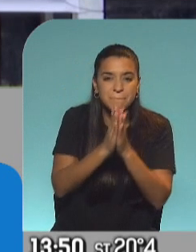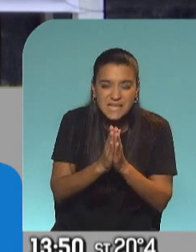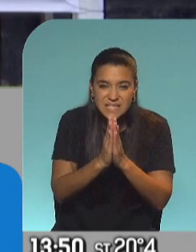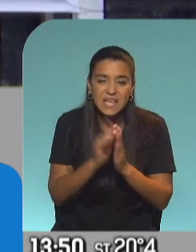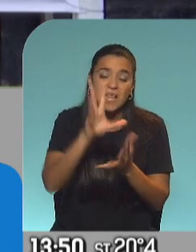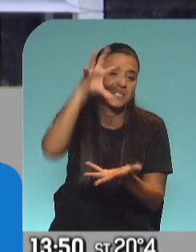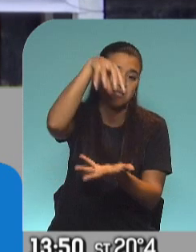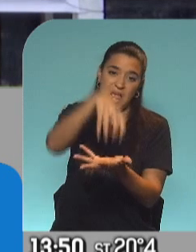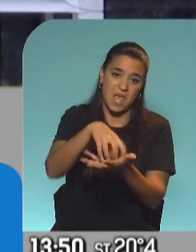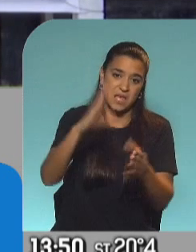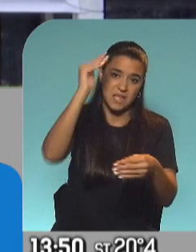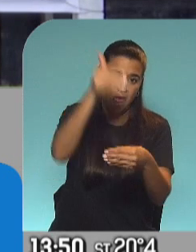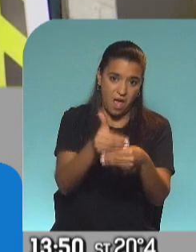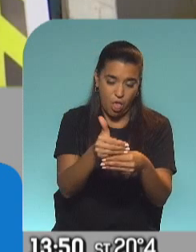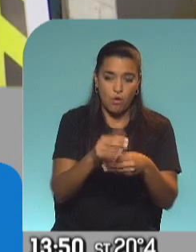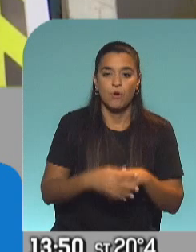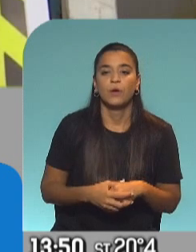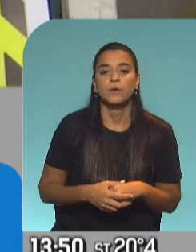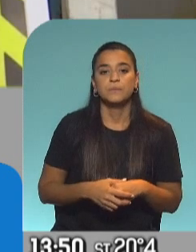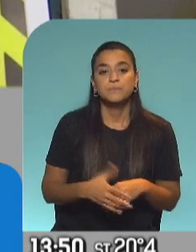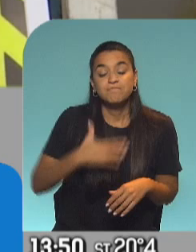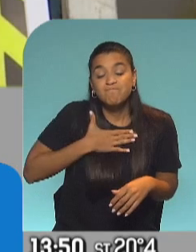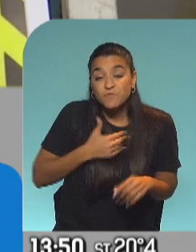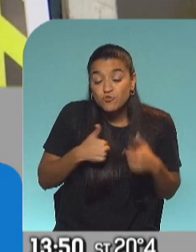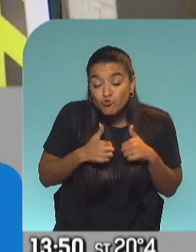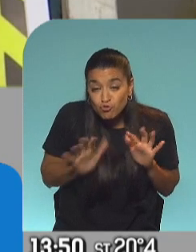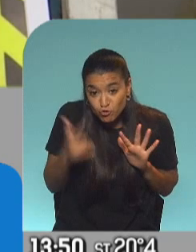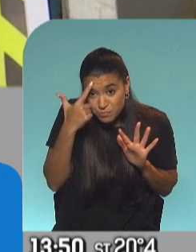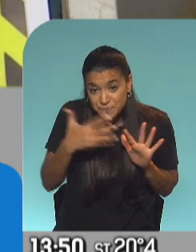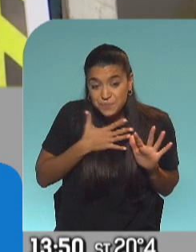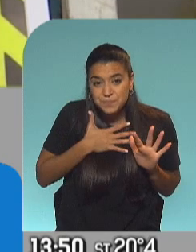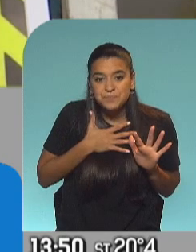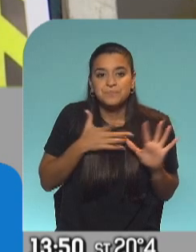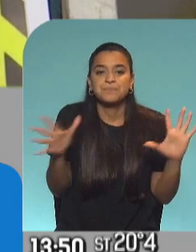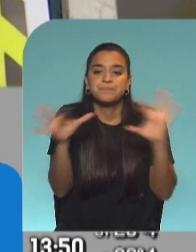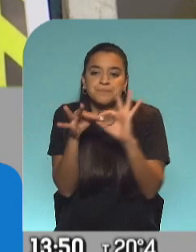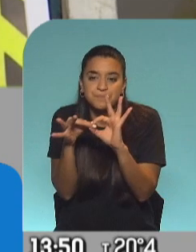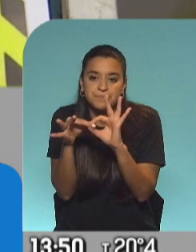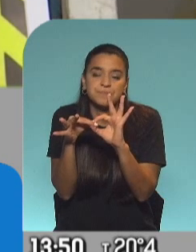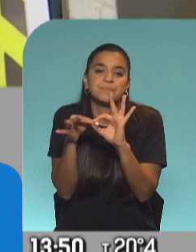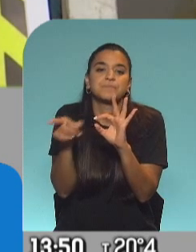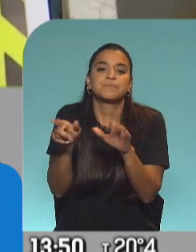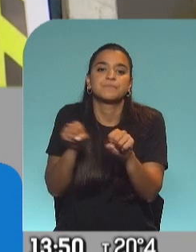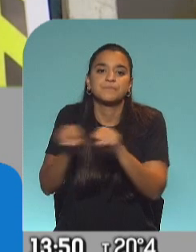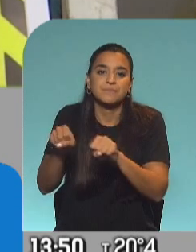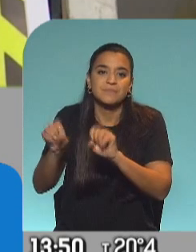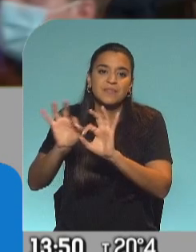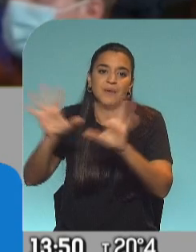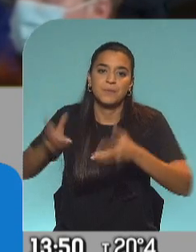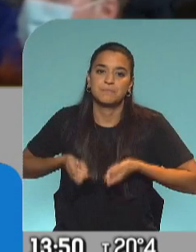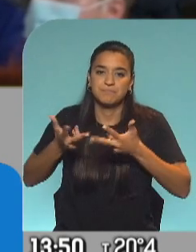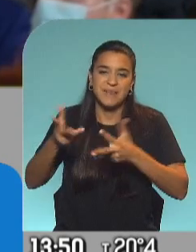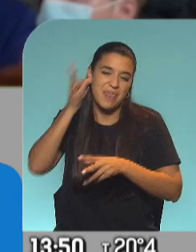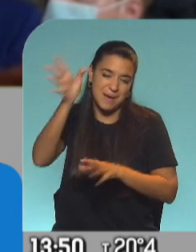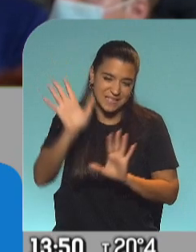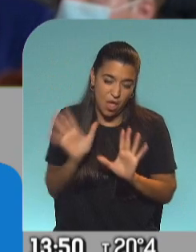esta situación, ¿no? A mi gusto, el tema de vincular esto con un ataque a la libertad de expresión es